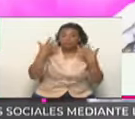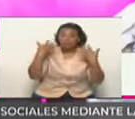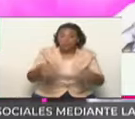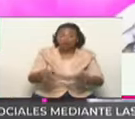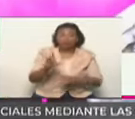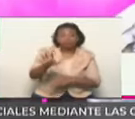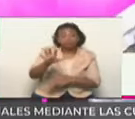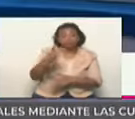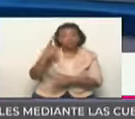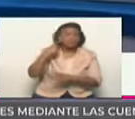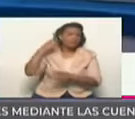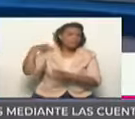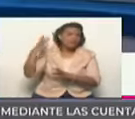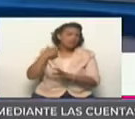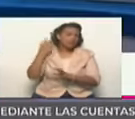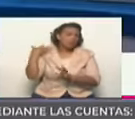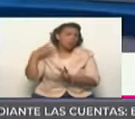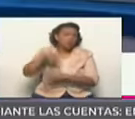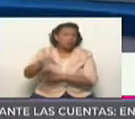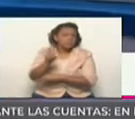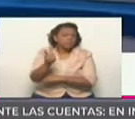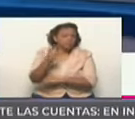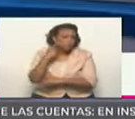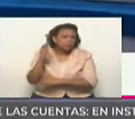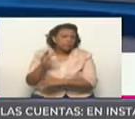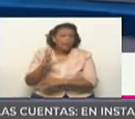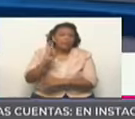Picasso de aquello? ¿Sí?